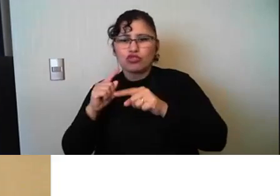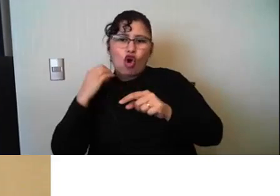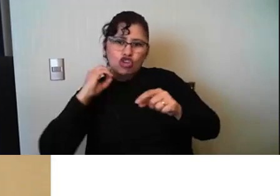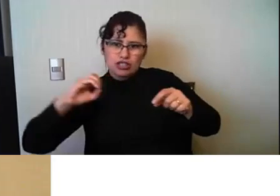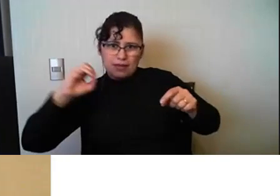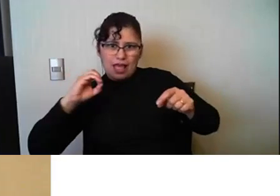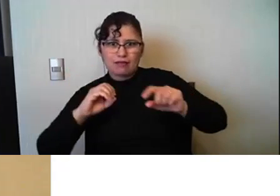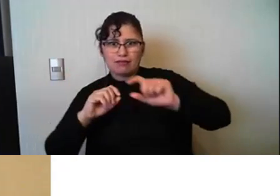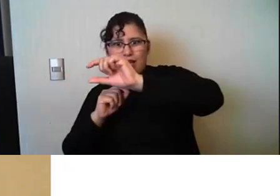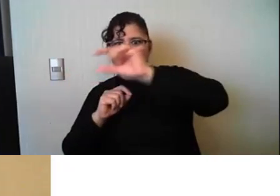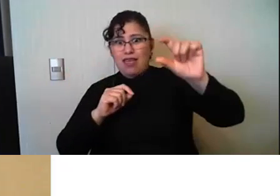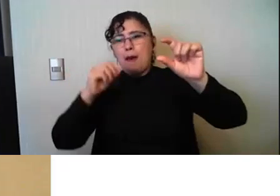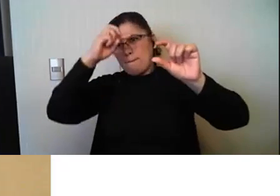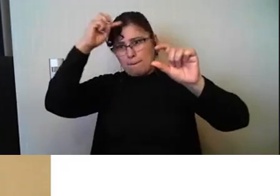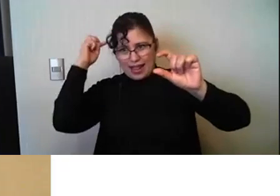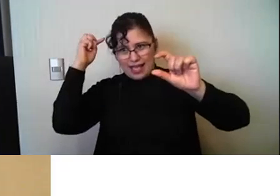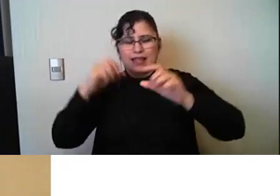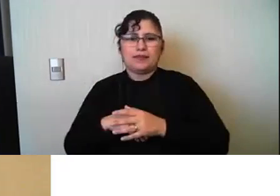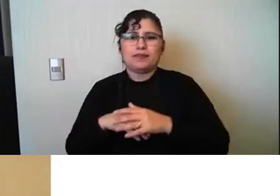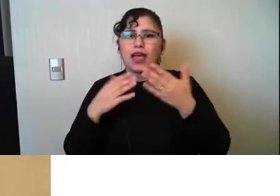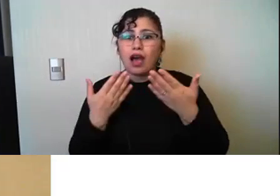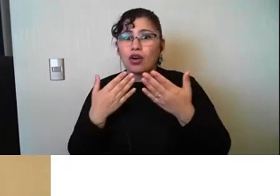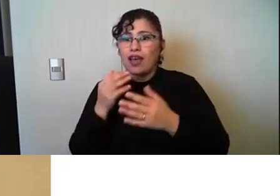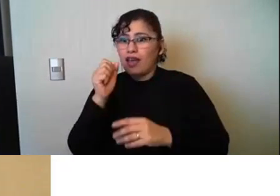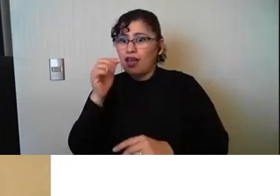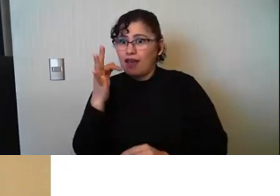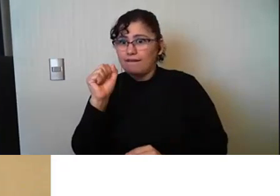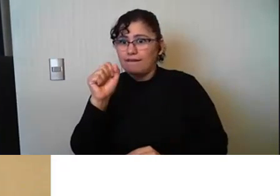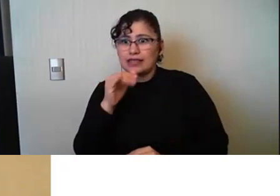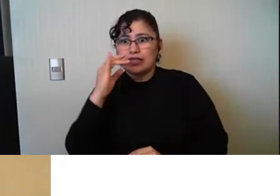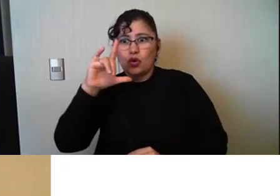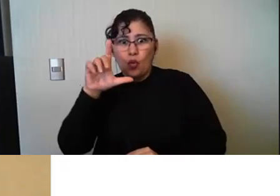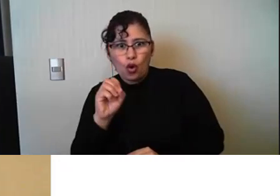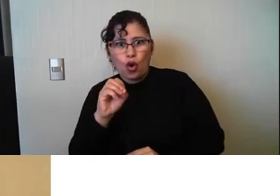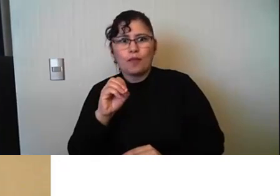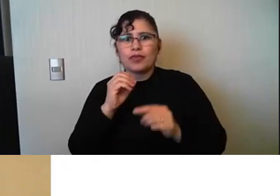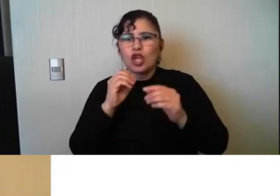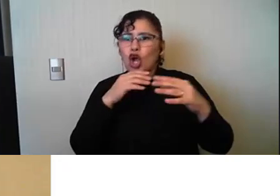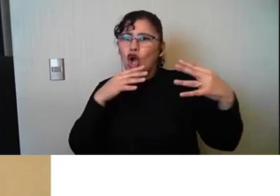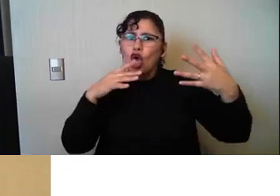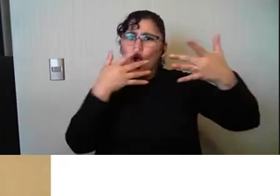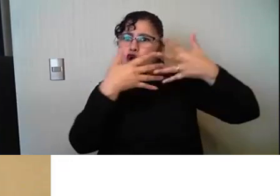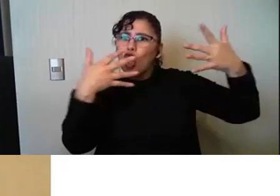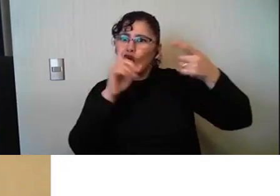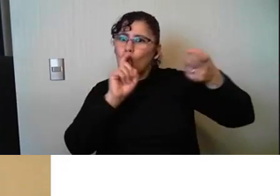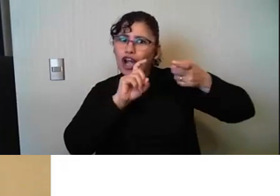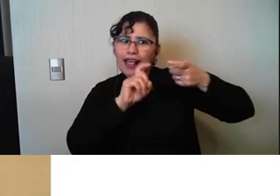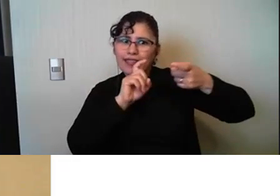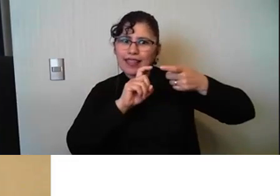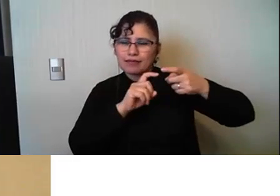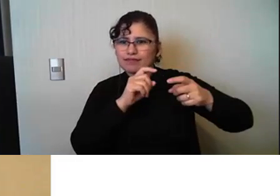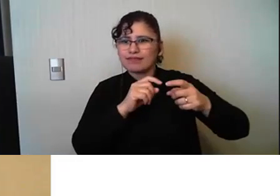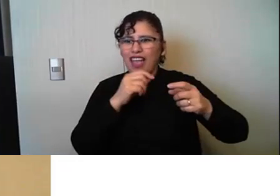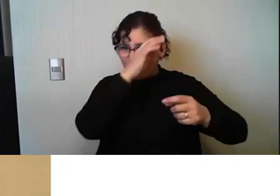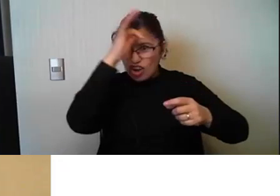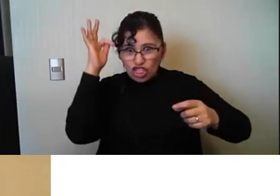esto es parietal. Por tanto, el fascículo longitudinal superior está conectando el lóbulo frontal, si se fijan, con